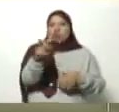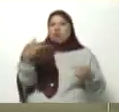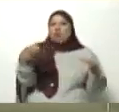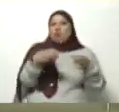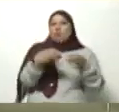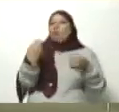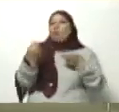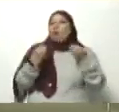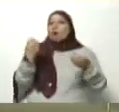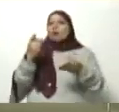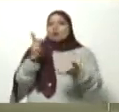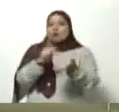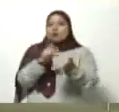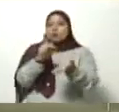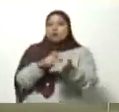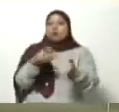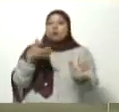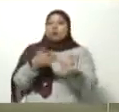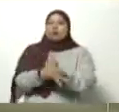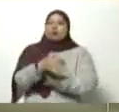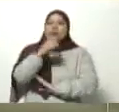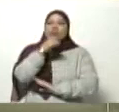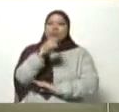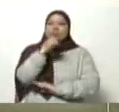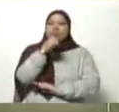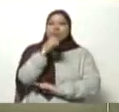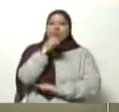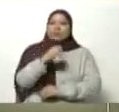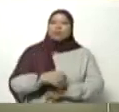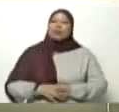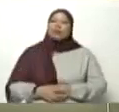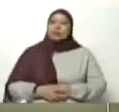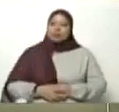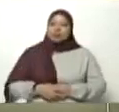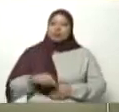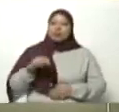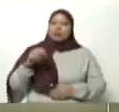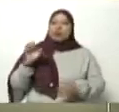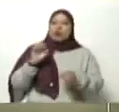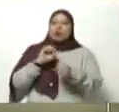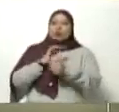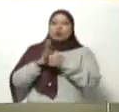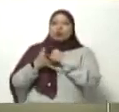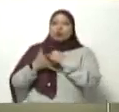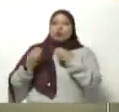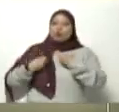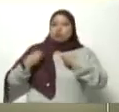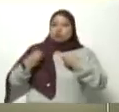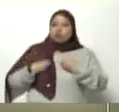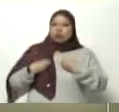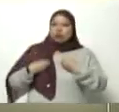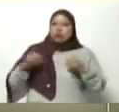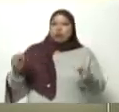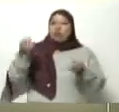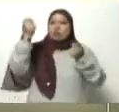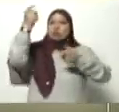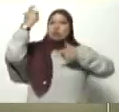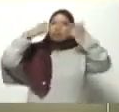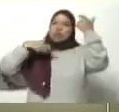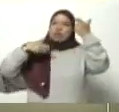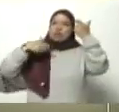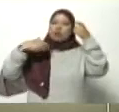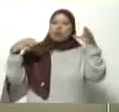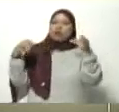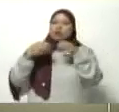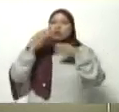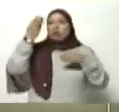la participación del presidente Nicolás Maduro en la COP27 para avivar el legado de Hugo Chávez y Fidel